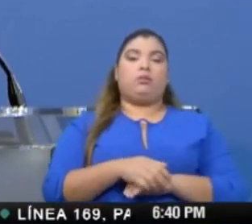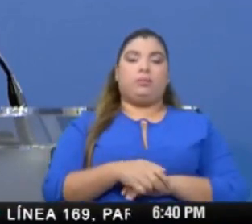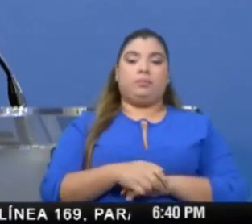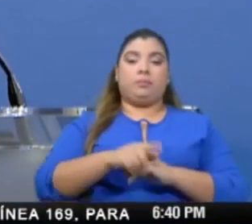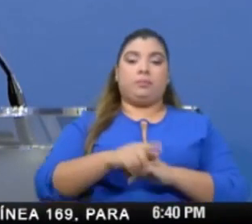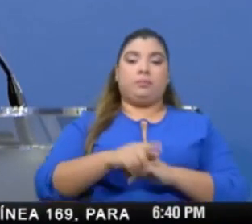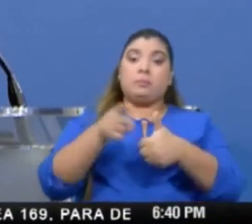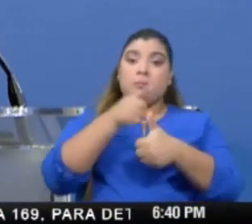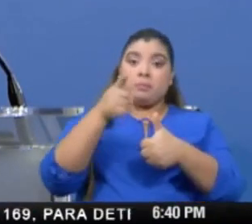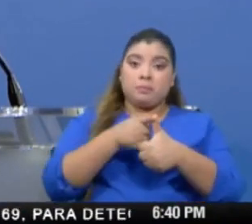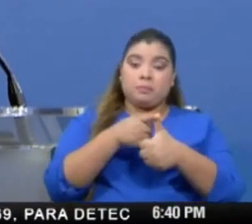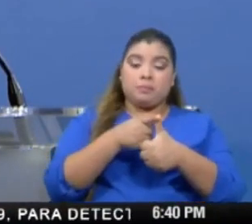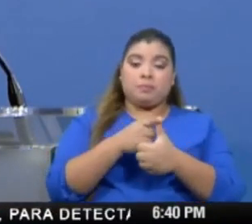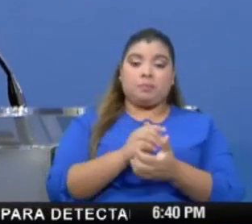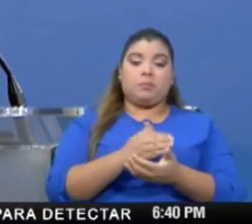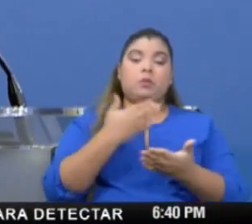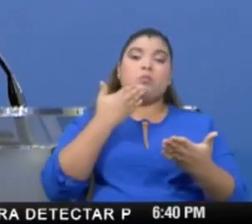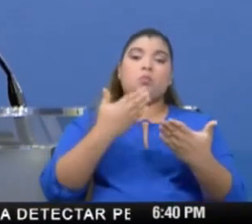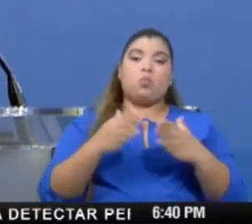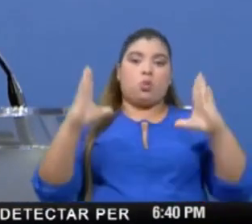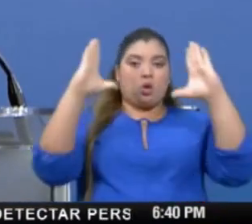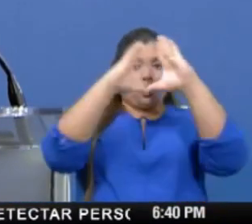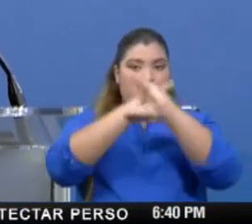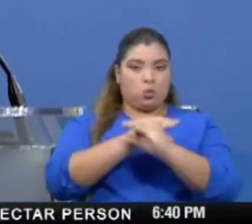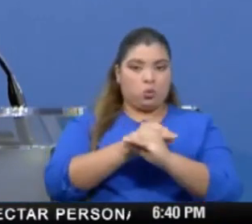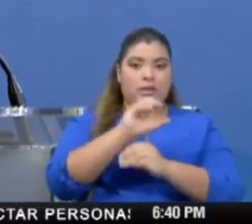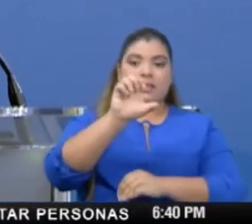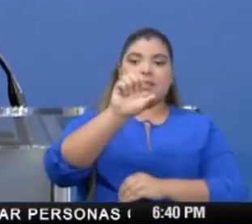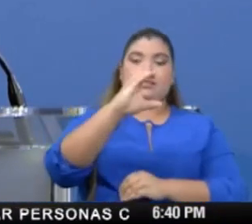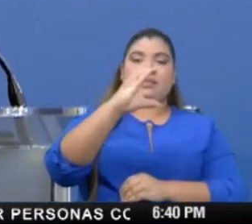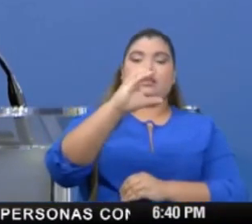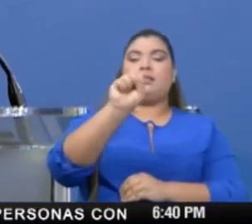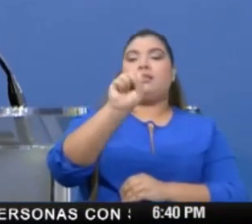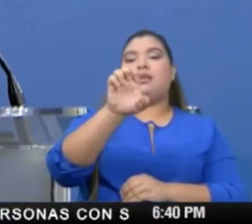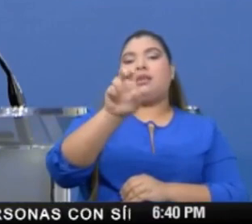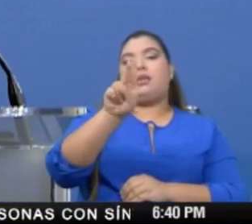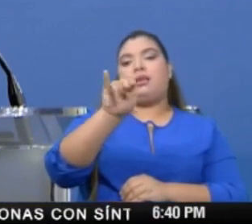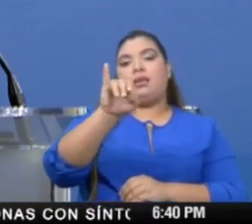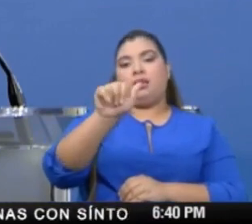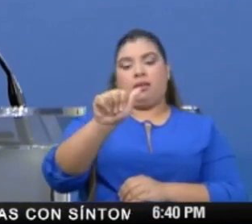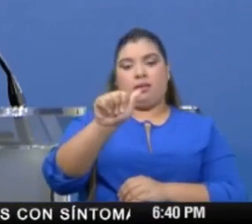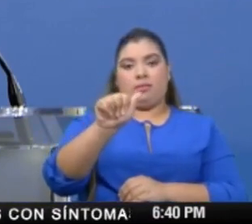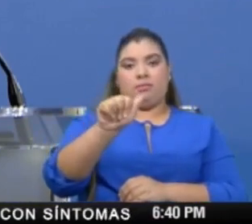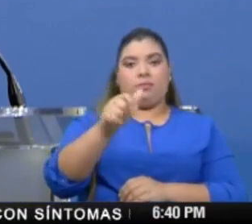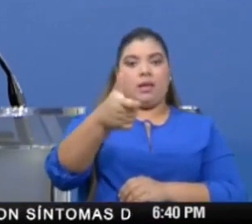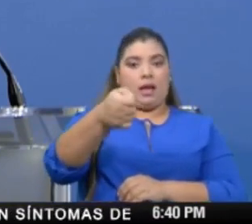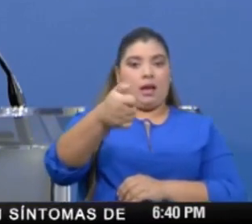En primera instancia, le damos las buenas noches a Zenia de León de TVN Noticias.